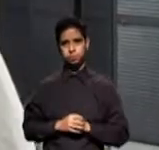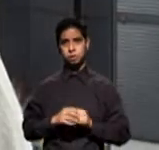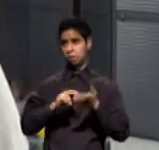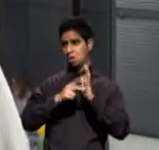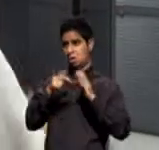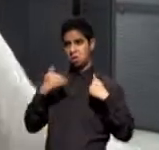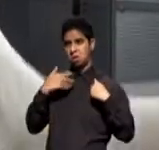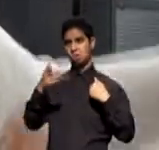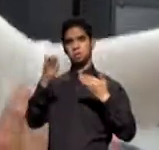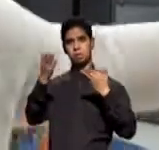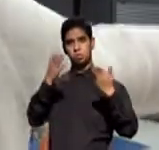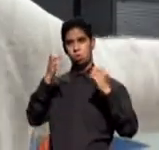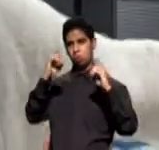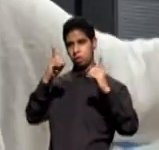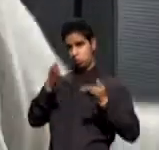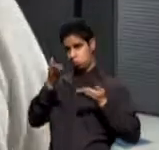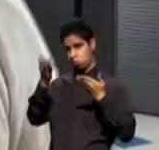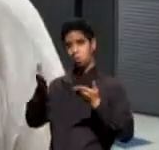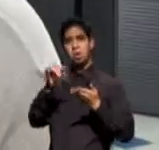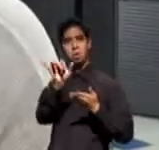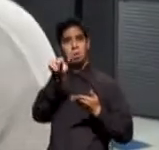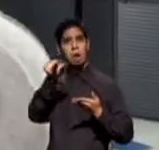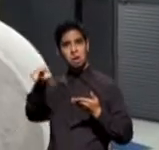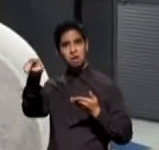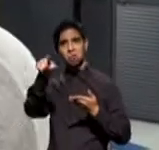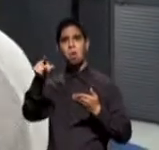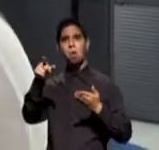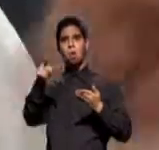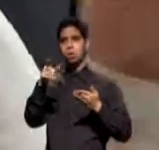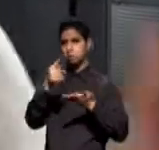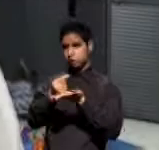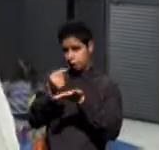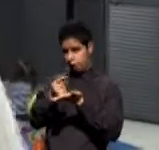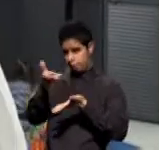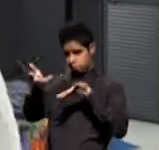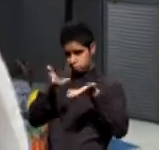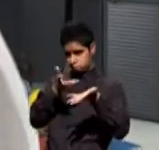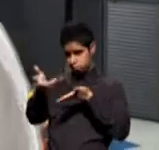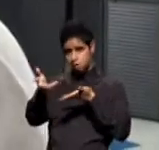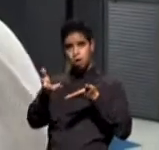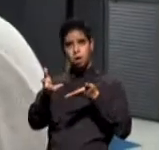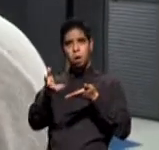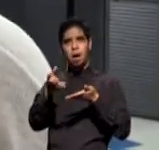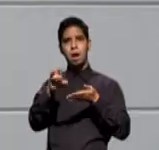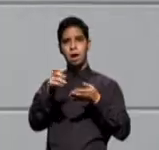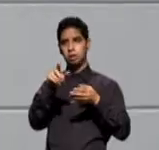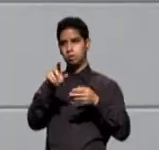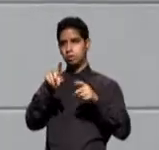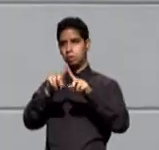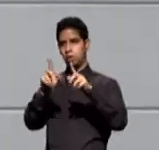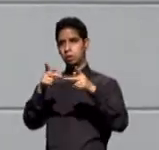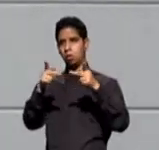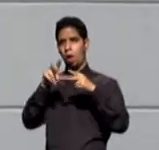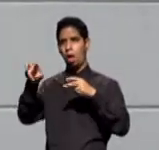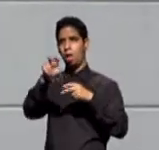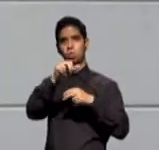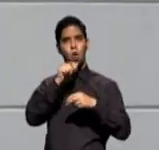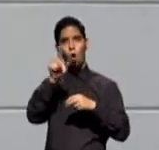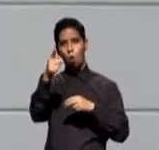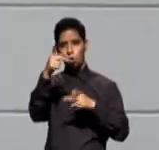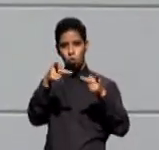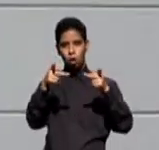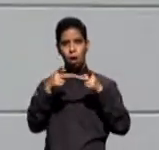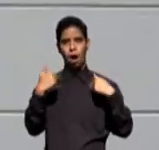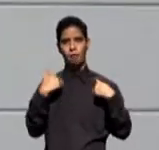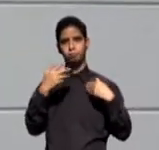tienen la oportunidad de educarse y recibir sus terapias en una misma facilidad. Teletón